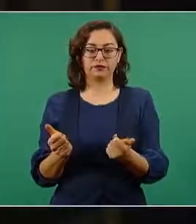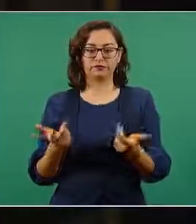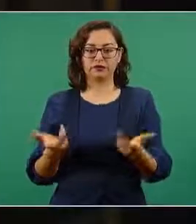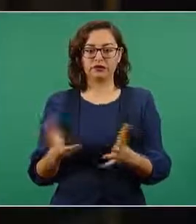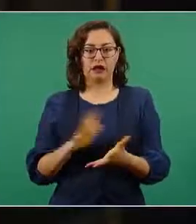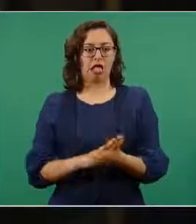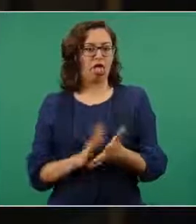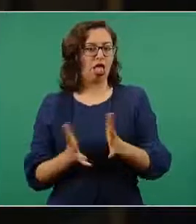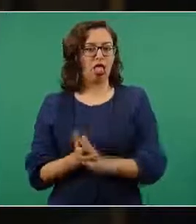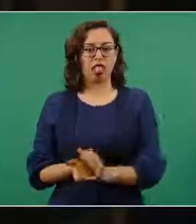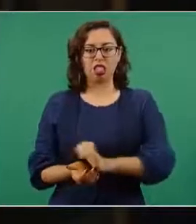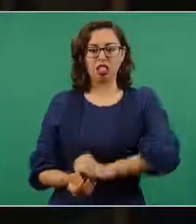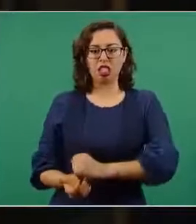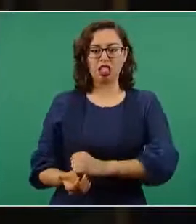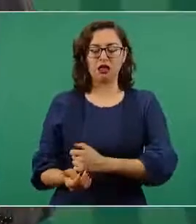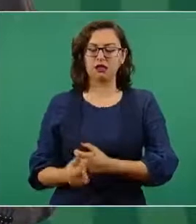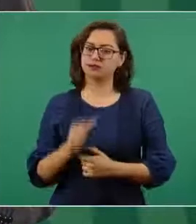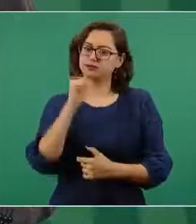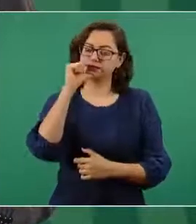influyentismo,